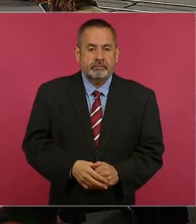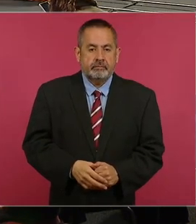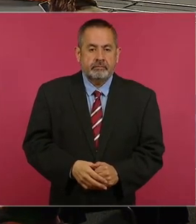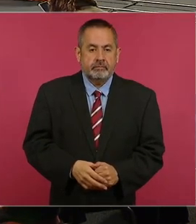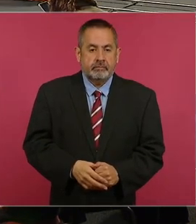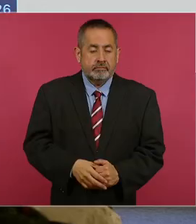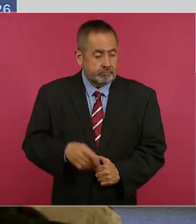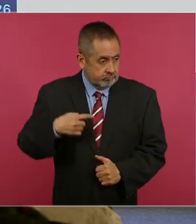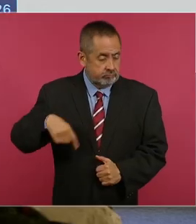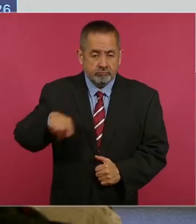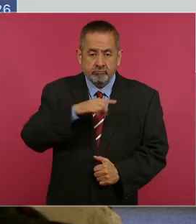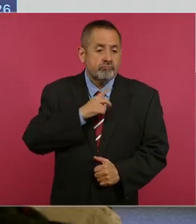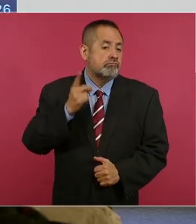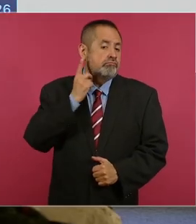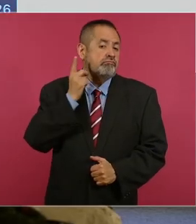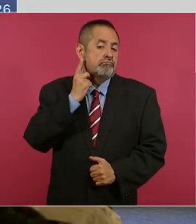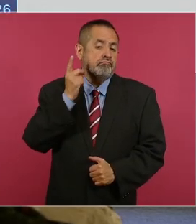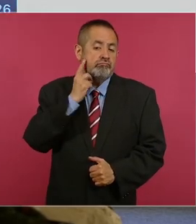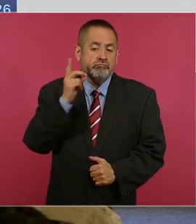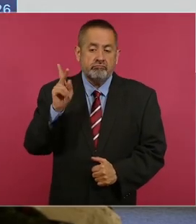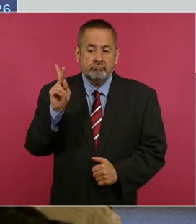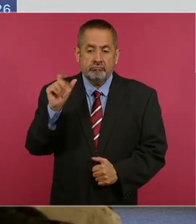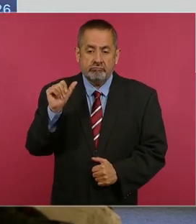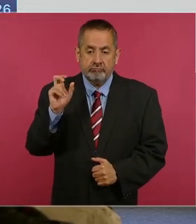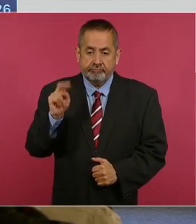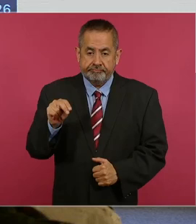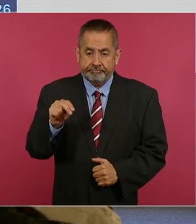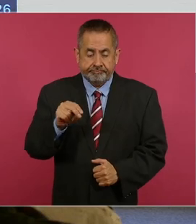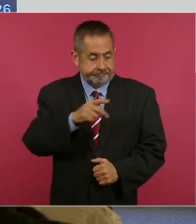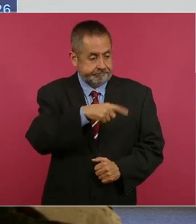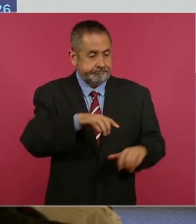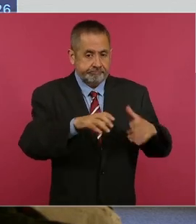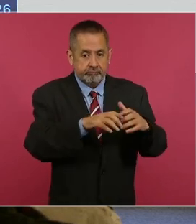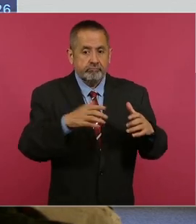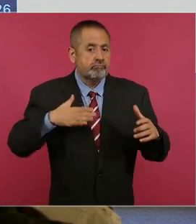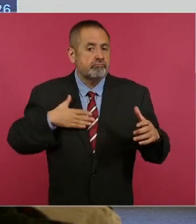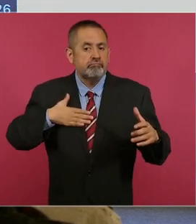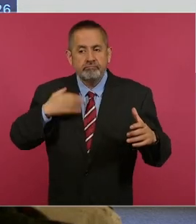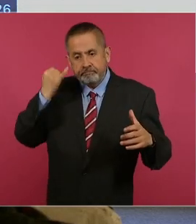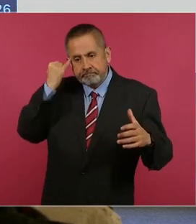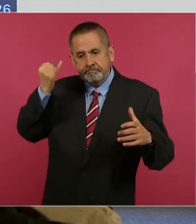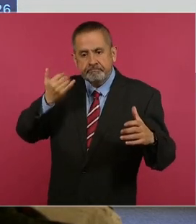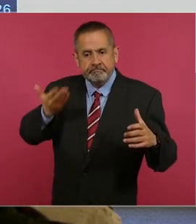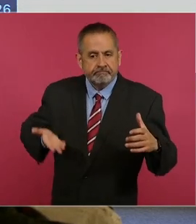Los diputados del PAN, cuando propusimos,